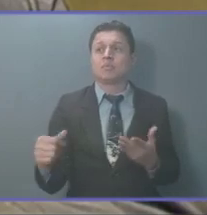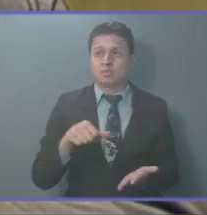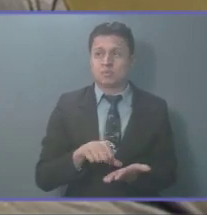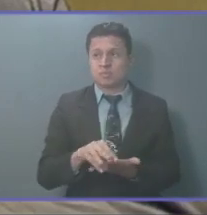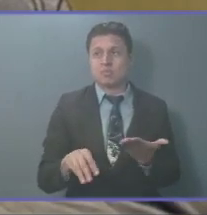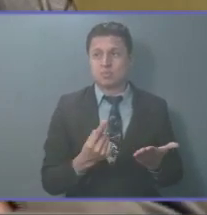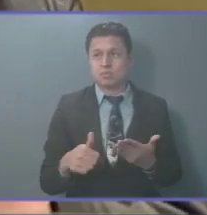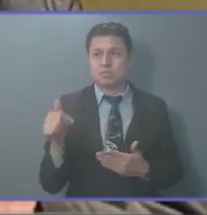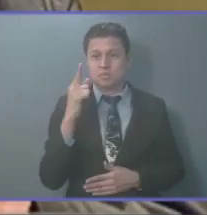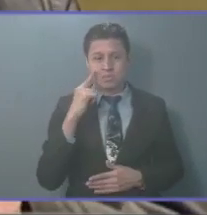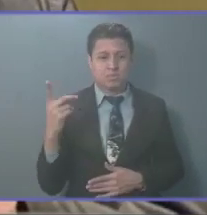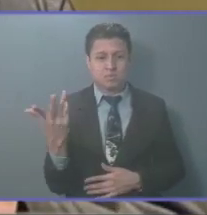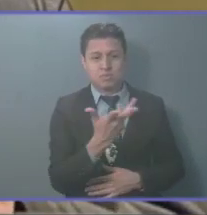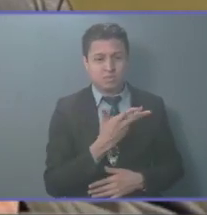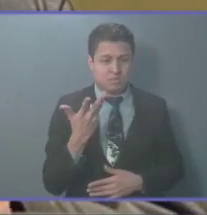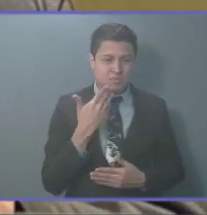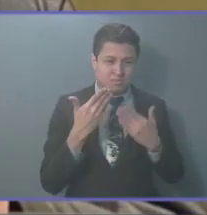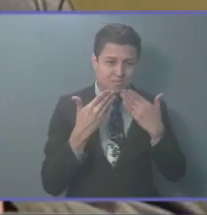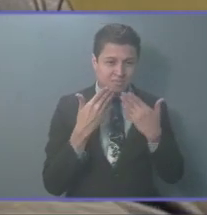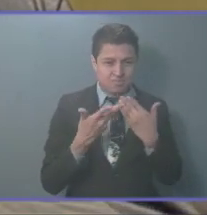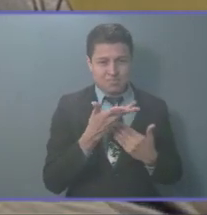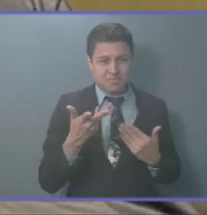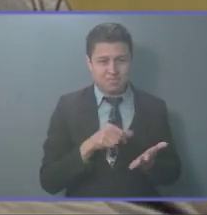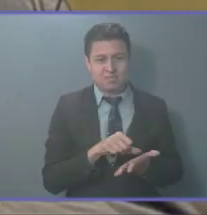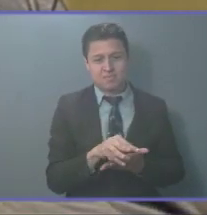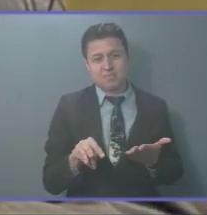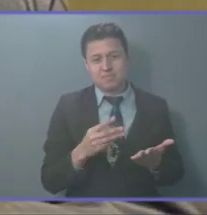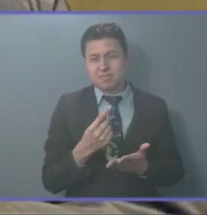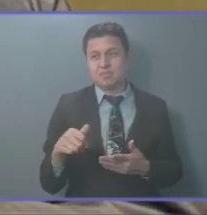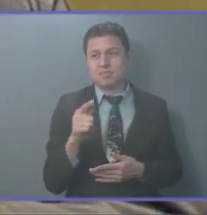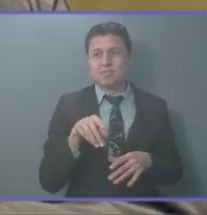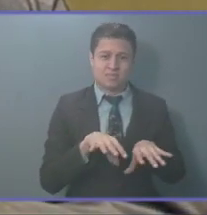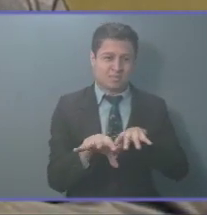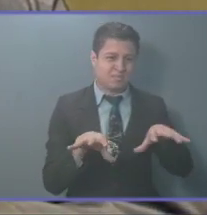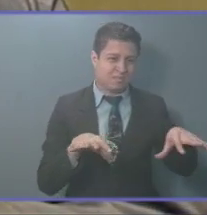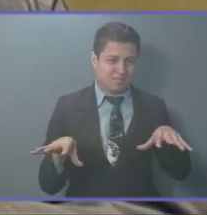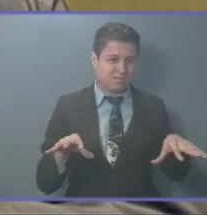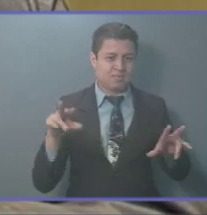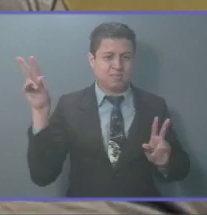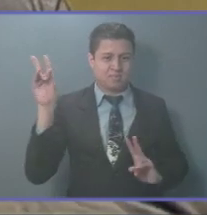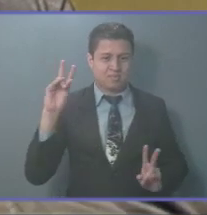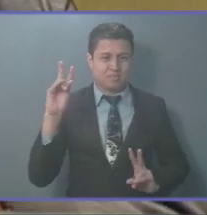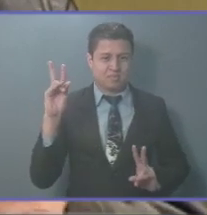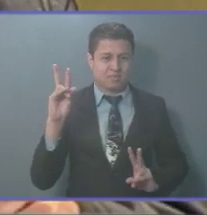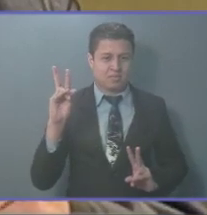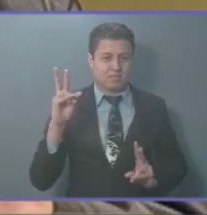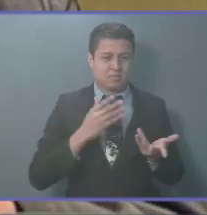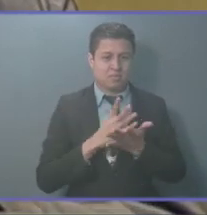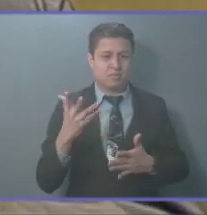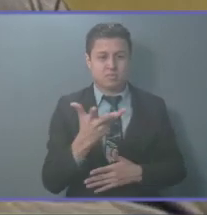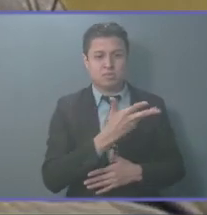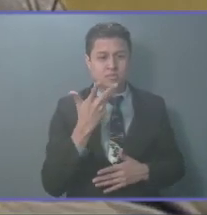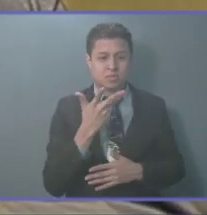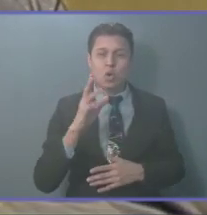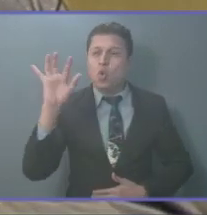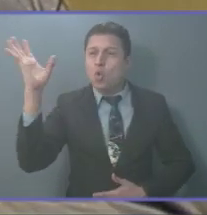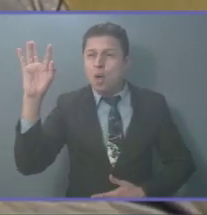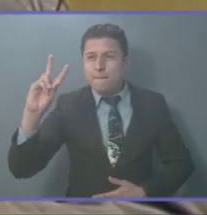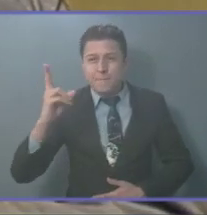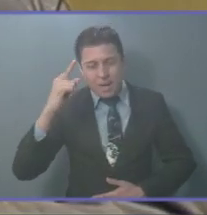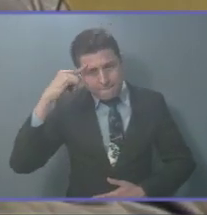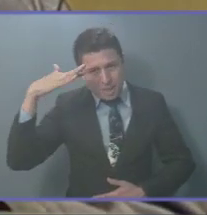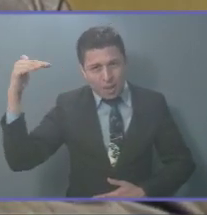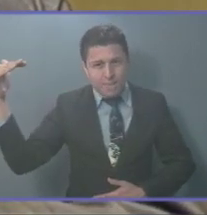alcaldes, todos, hablo de todos los alcaldes del departamento de San Salvador, de todos los colores